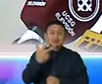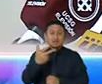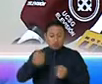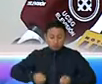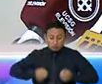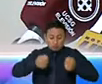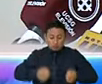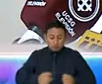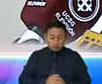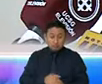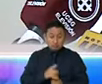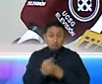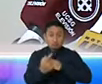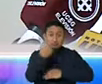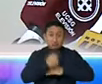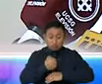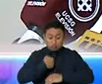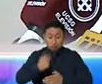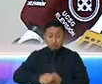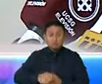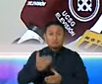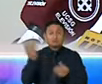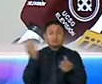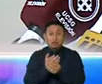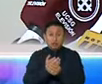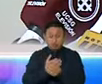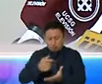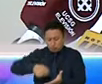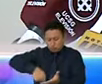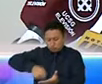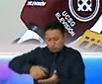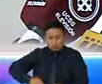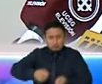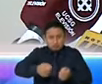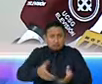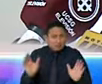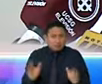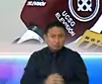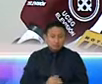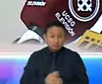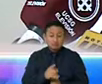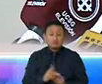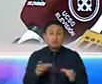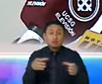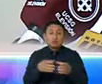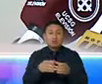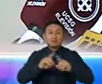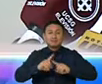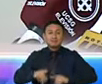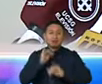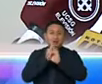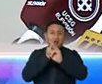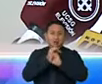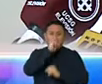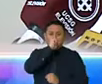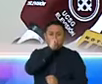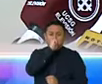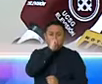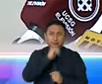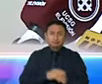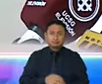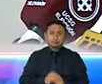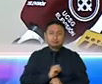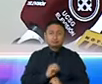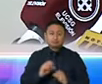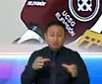quien me dispuso que reciba y suscriba el acta de entrega de recepción definitiva. El comité interinstitucional era